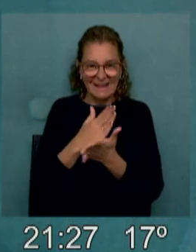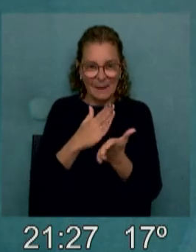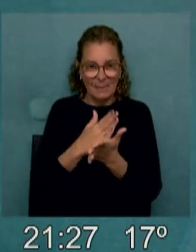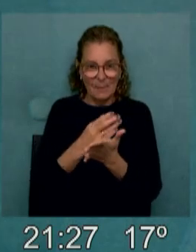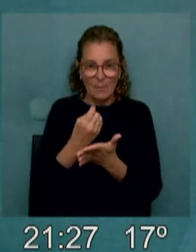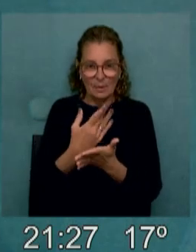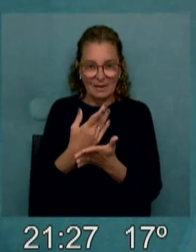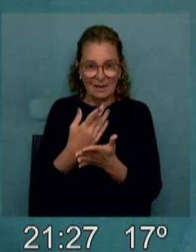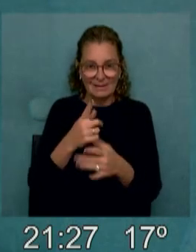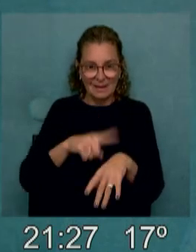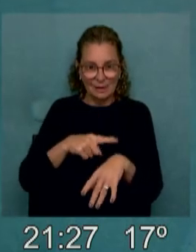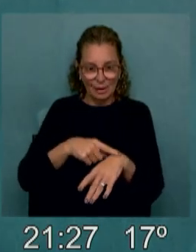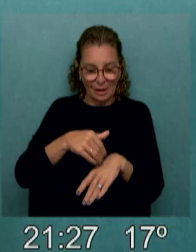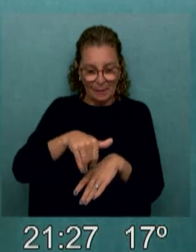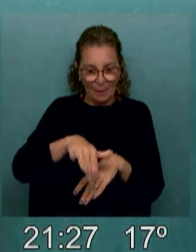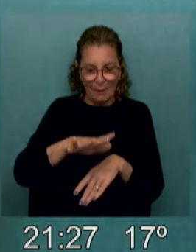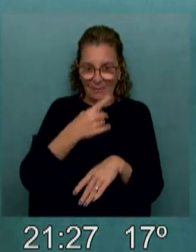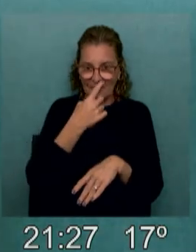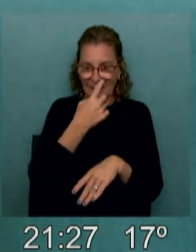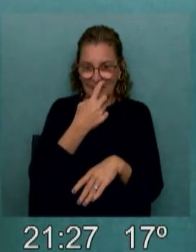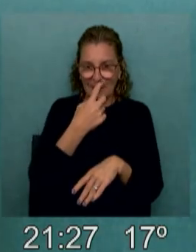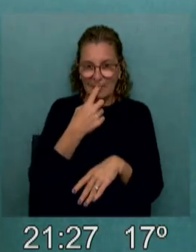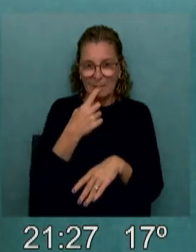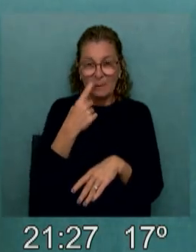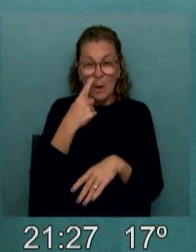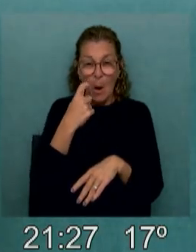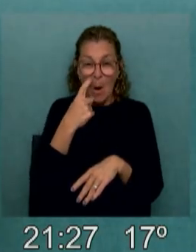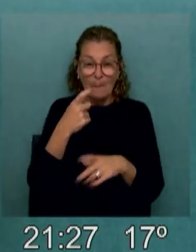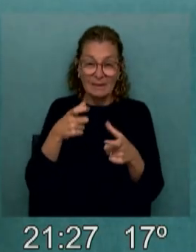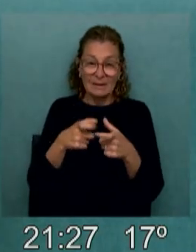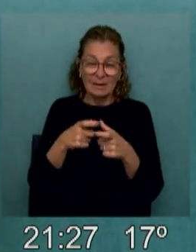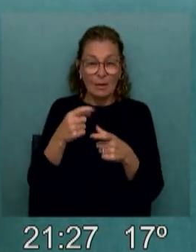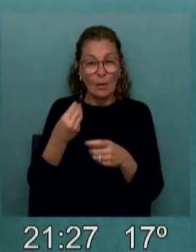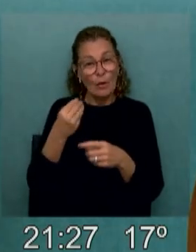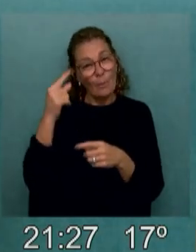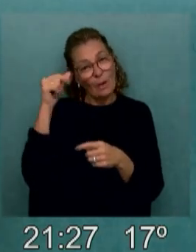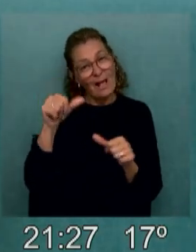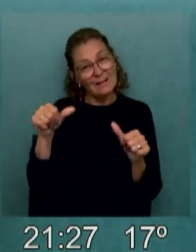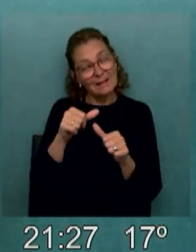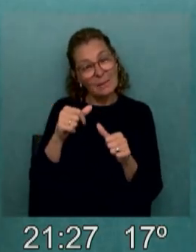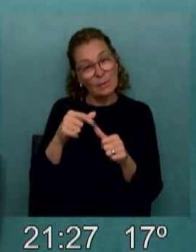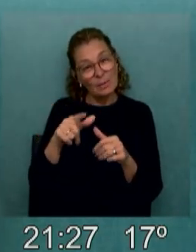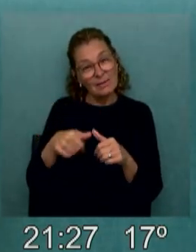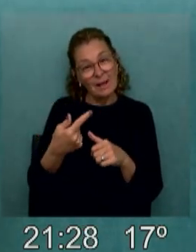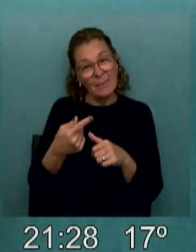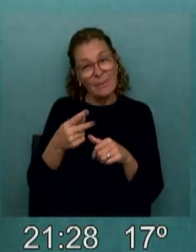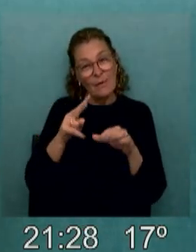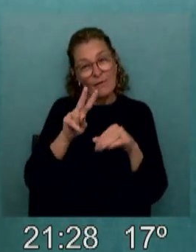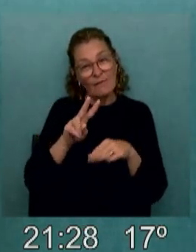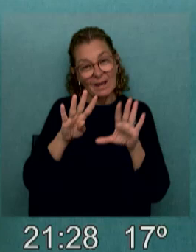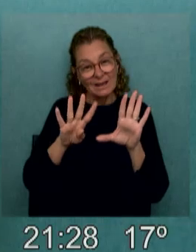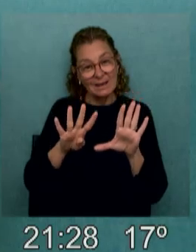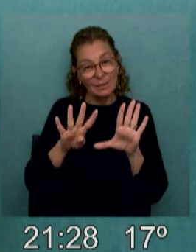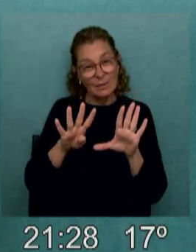por qué se toman tanto tiempo los tipos en sacar un disco. Pensábamos, ¿cómo hacemos? Y bueno, podemos sacarlo en 29, podemos decir que fue